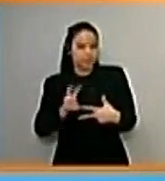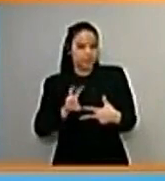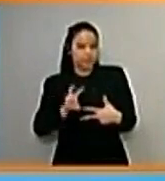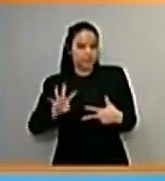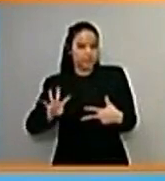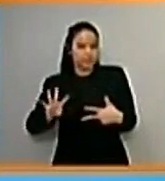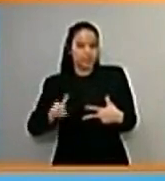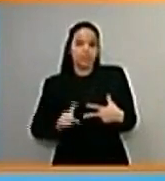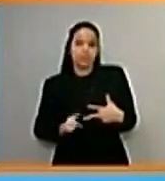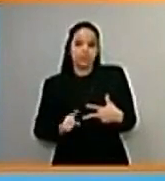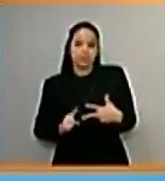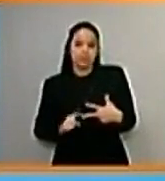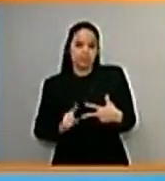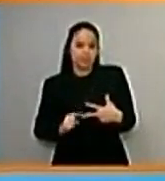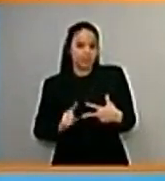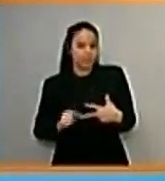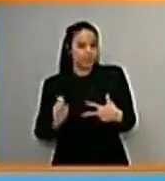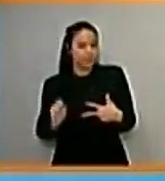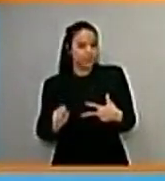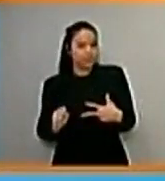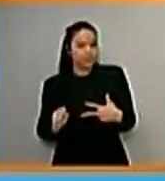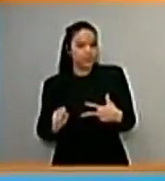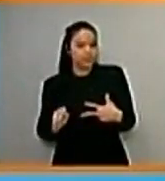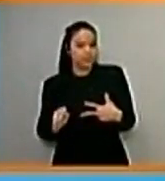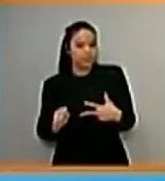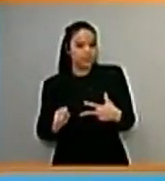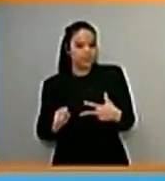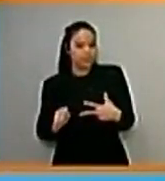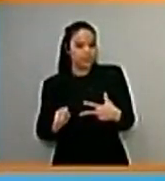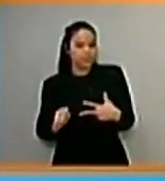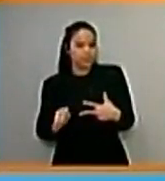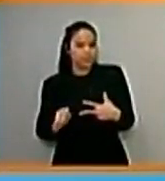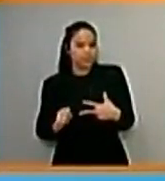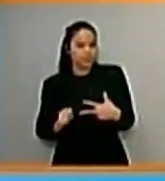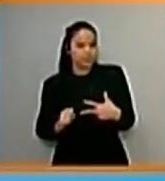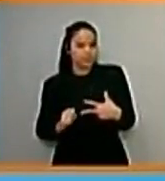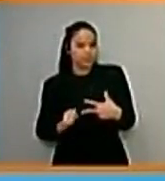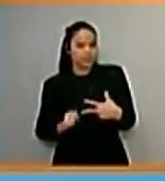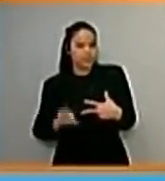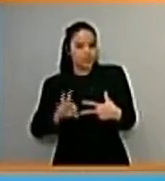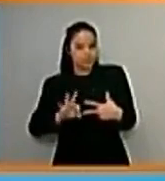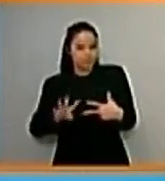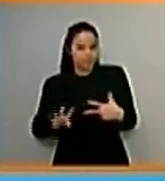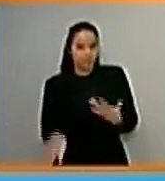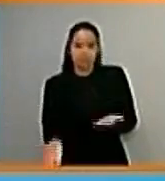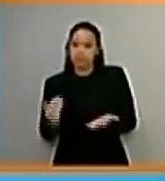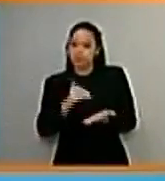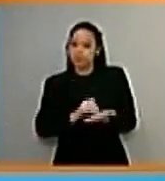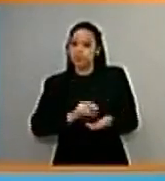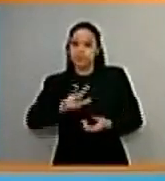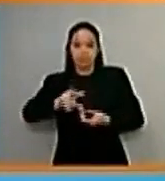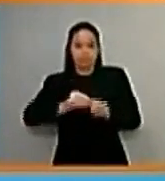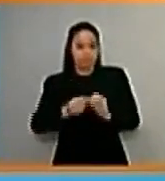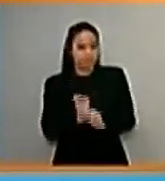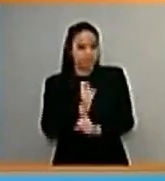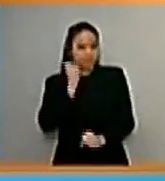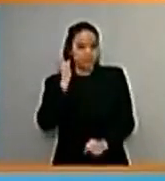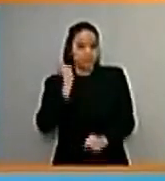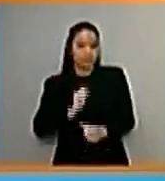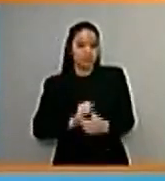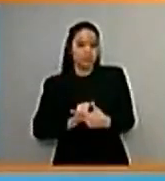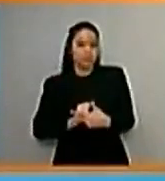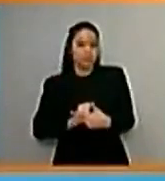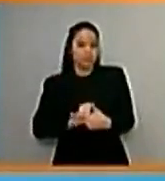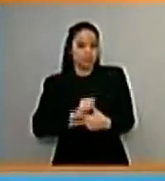64, tercer y decisivo número. Y este es el 94. Repito los tres números